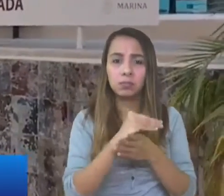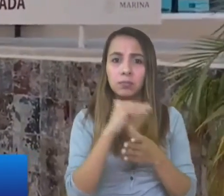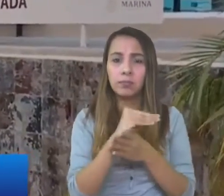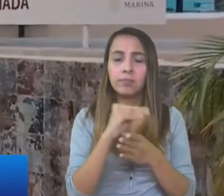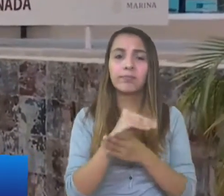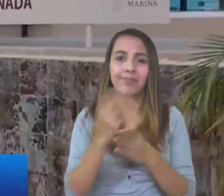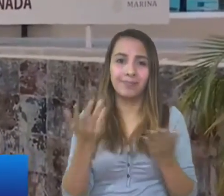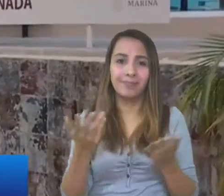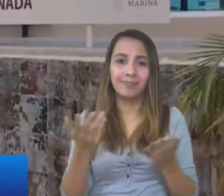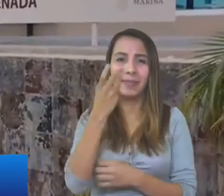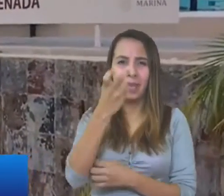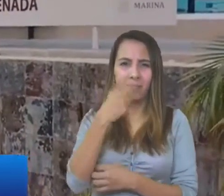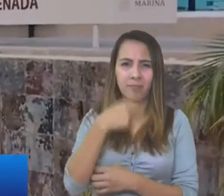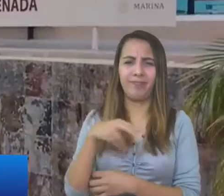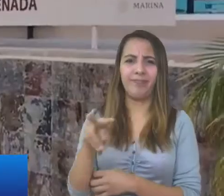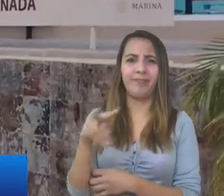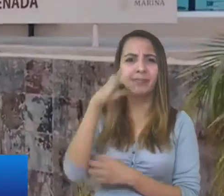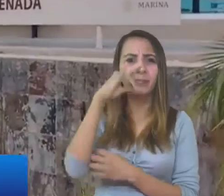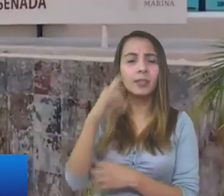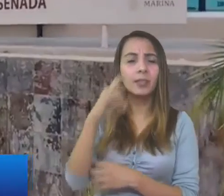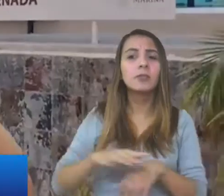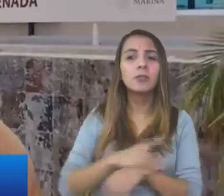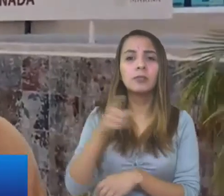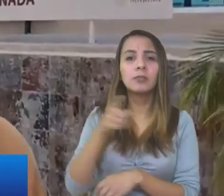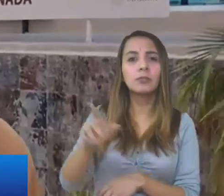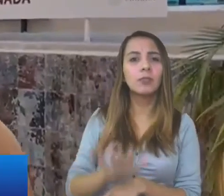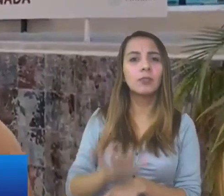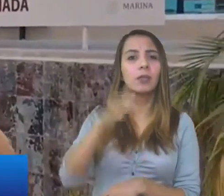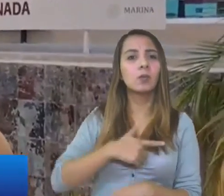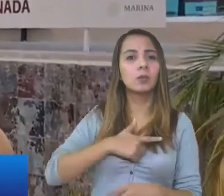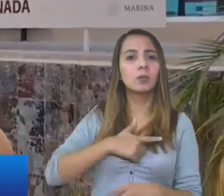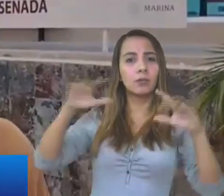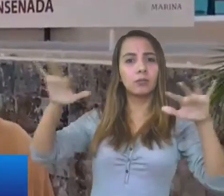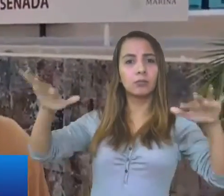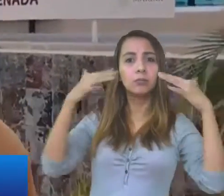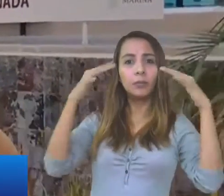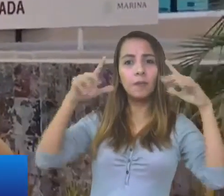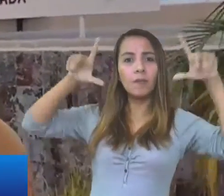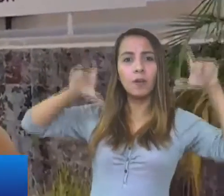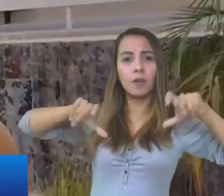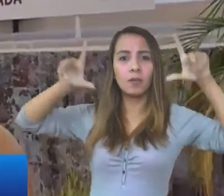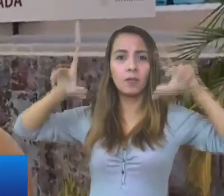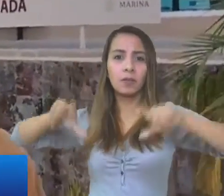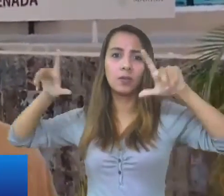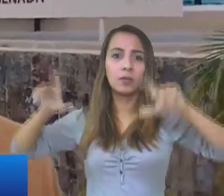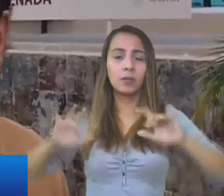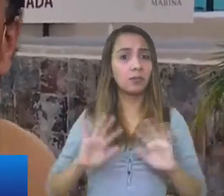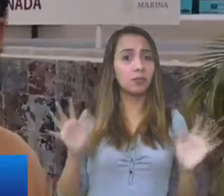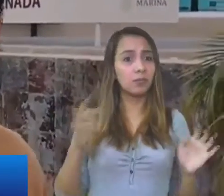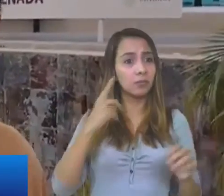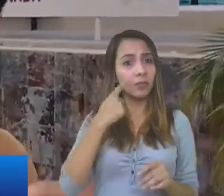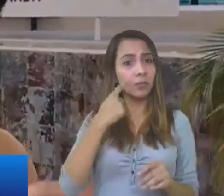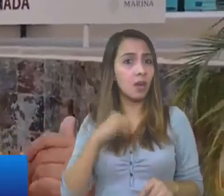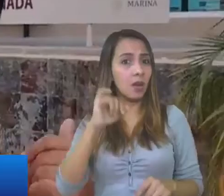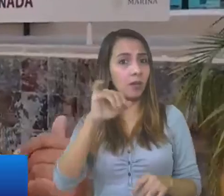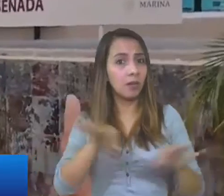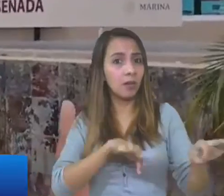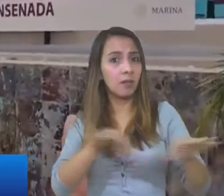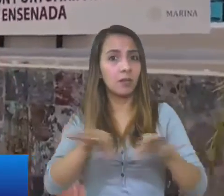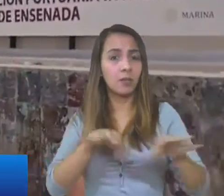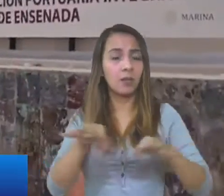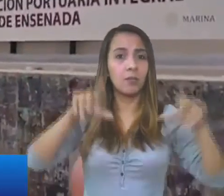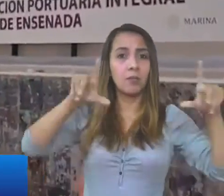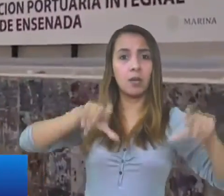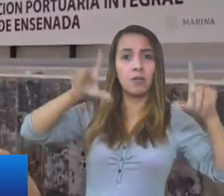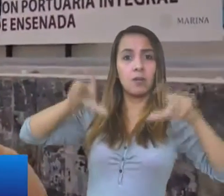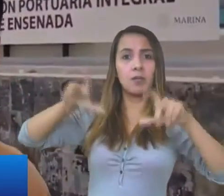lo que a mí me llamó la atención es que nomás le gusta como tomarse fotos, como fantoche, como diciendo, mira cómo estoy trabajando, ¿no? Anda en Topolobampo, pero